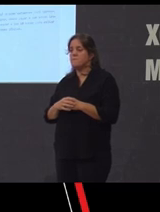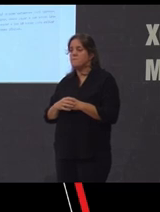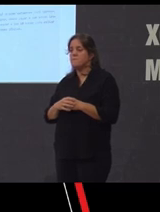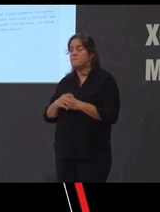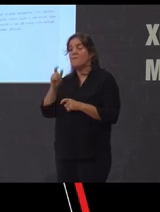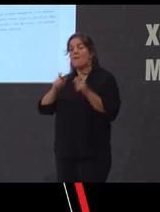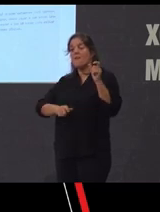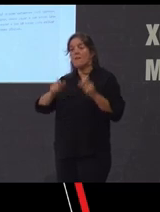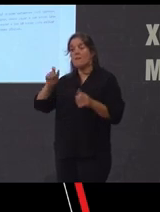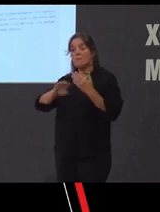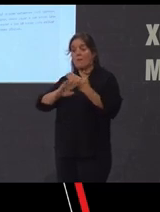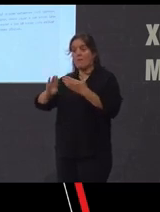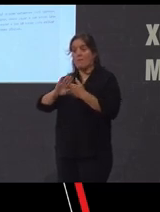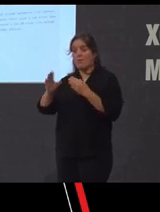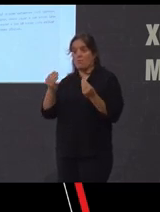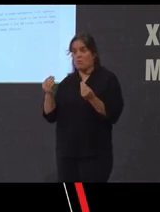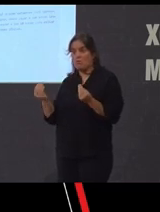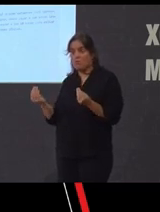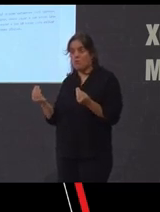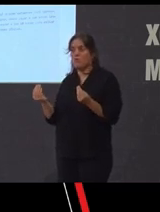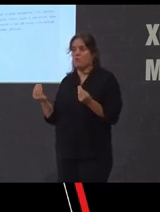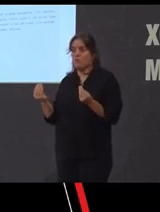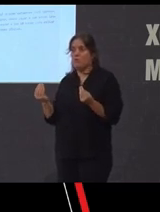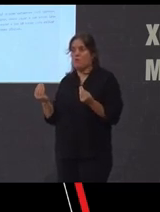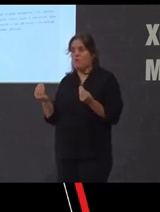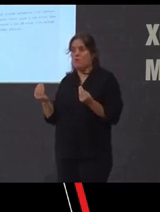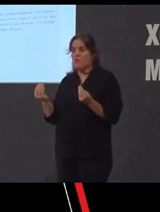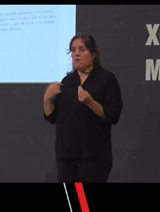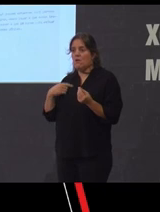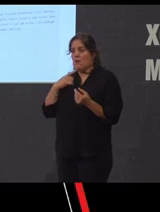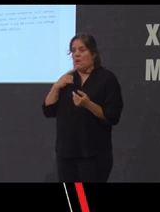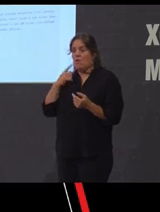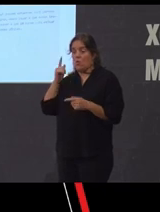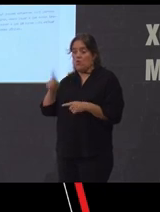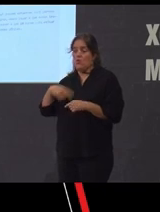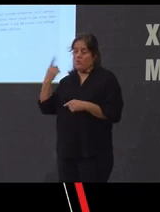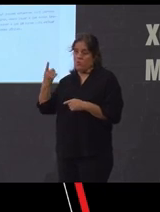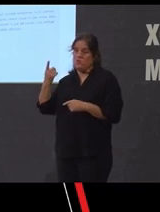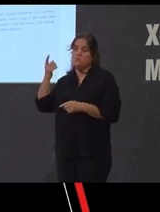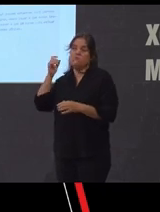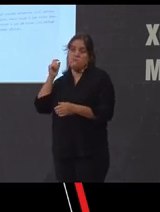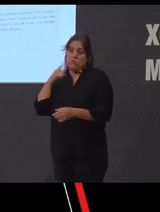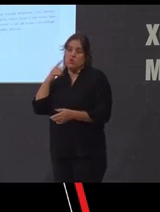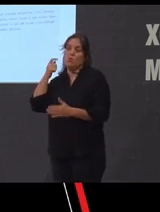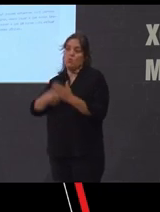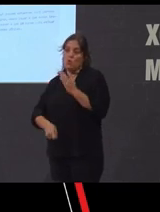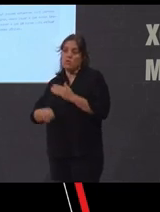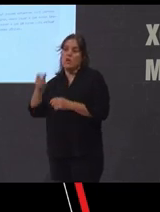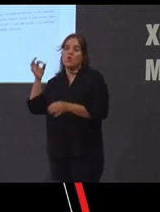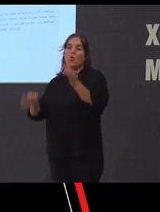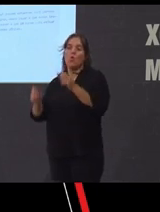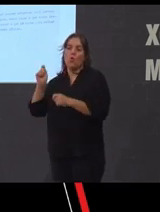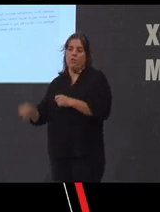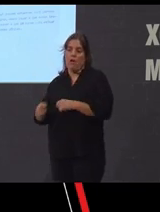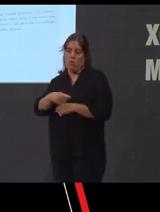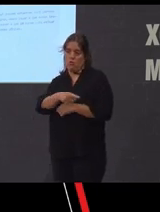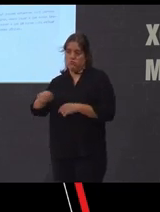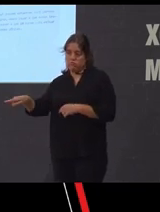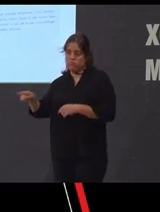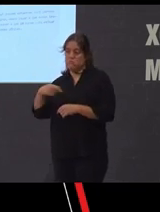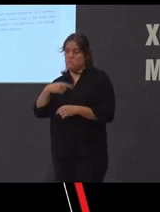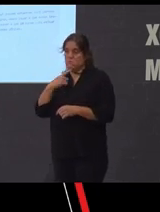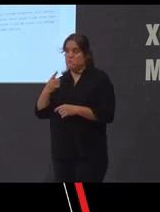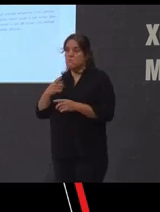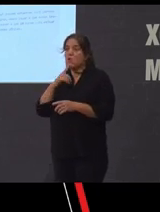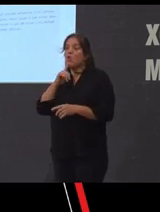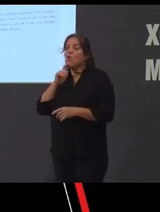Moitos deles, aparte de ser xulgados, logo ían a ser multados con multas de